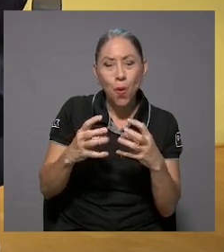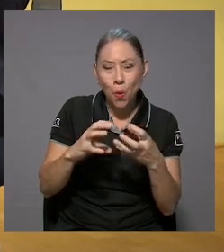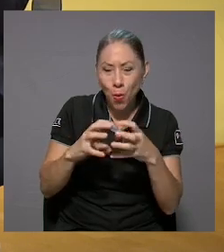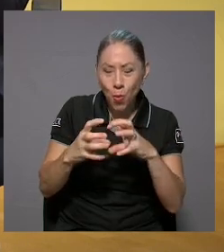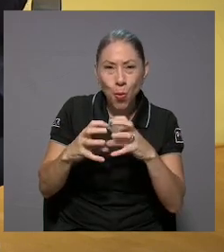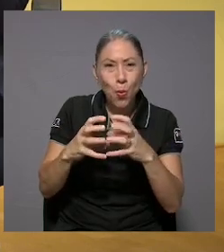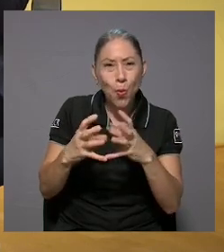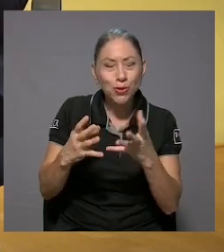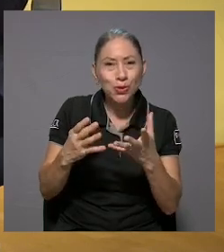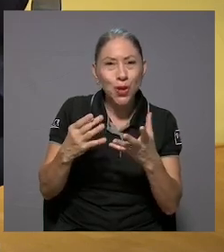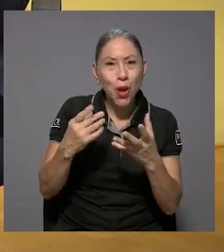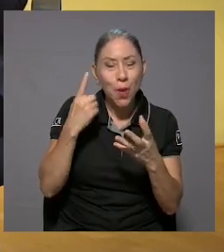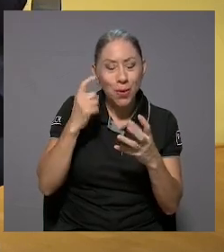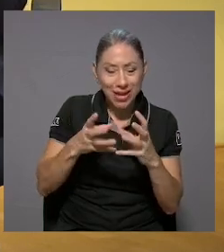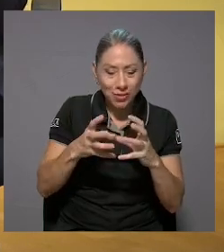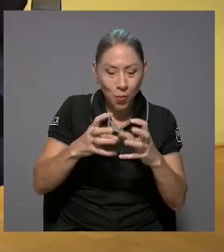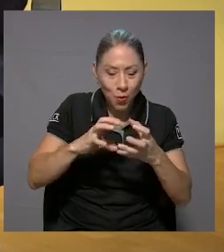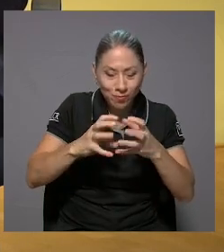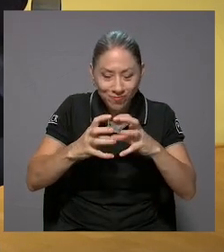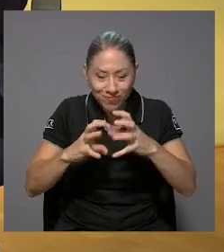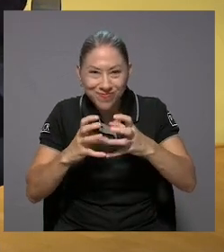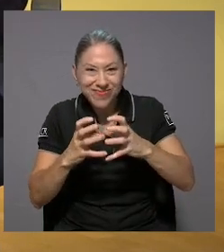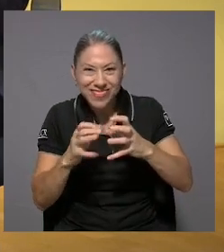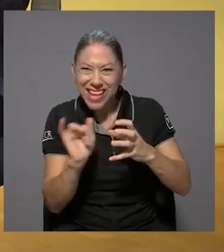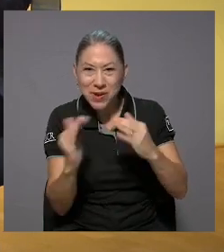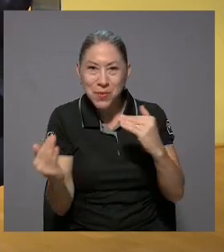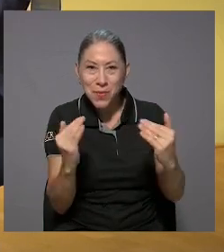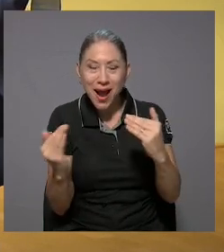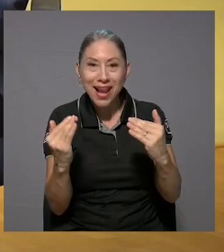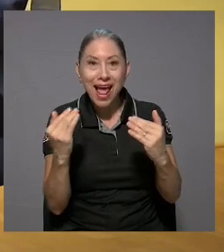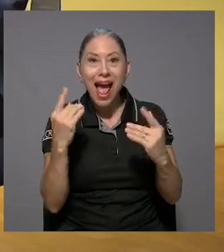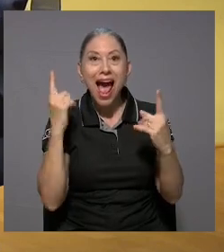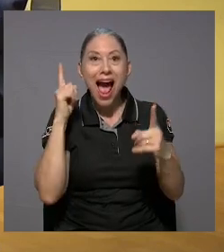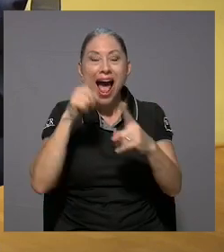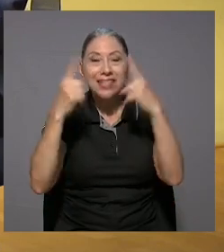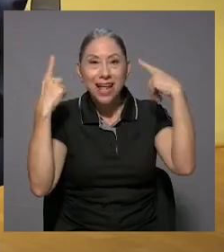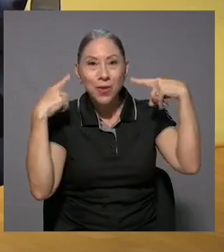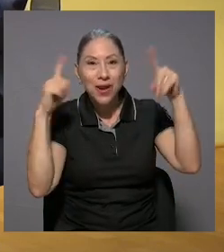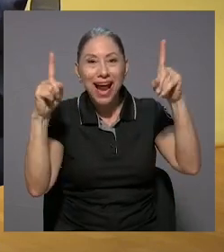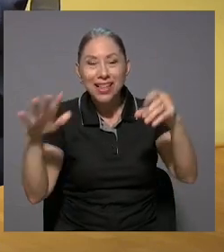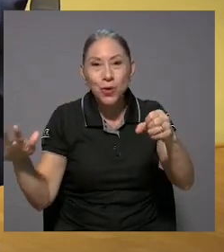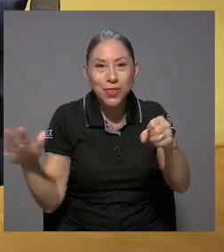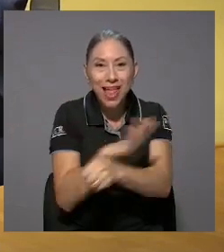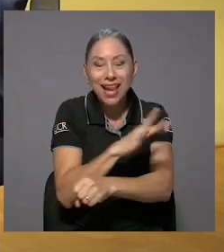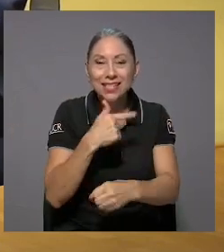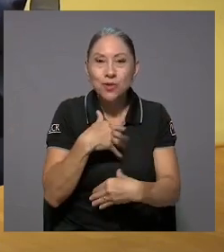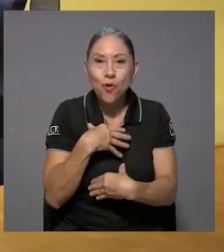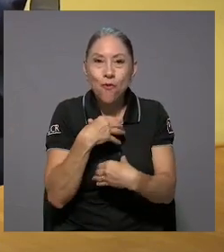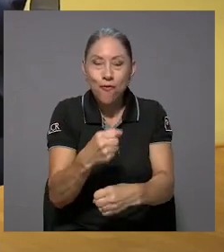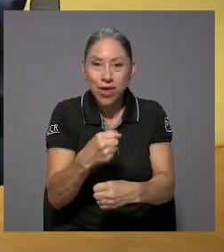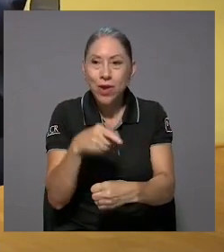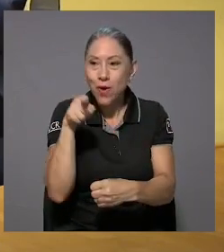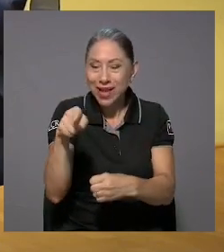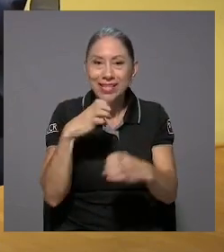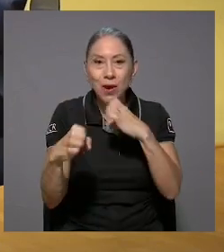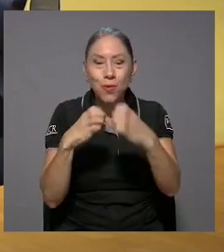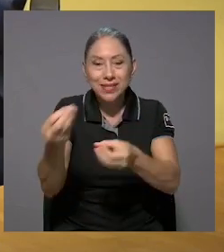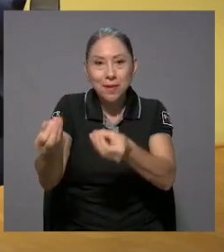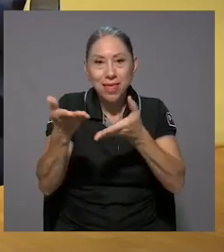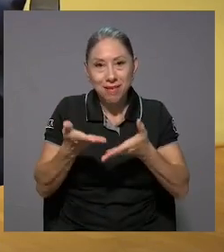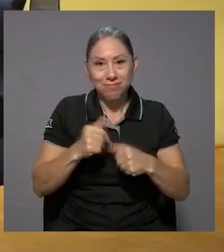un estire y encoge, ¿verdad? Hasta lograr esos totales que me proporciona, esos totales en los que confío que me proporciona la